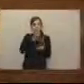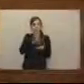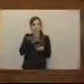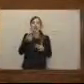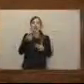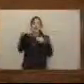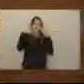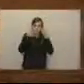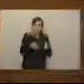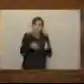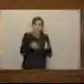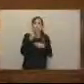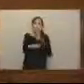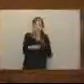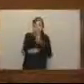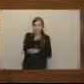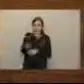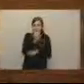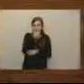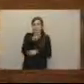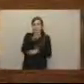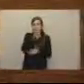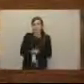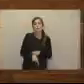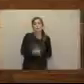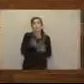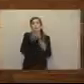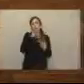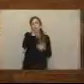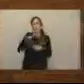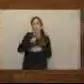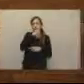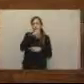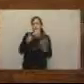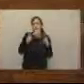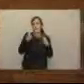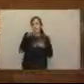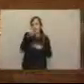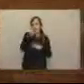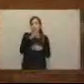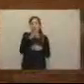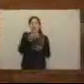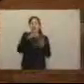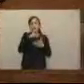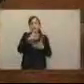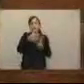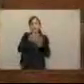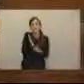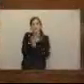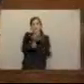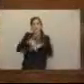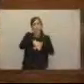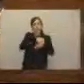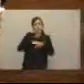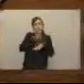por el cuidado de nuestros mayores y, especialmente, de los que viven en el medio rural, que hoy en día constituyen un pilar fundamental del mantenimiento de